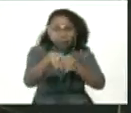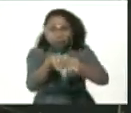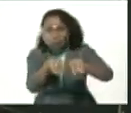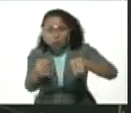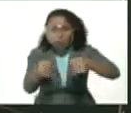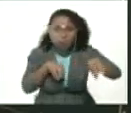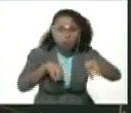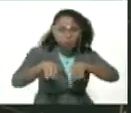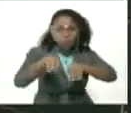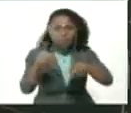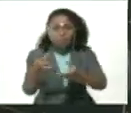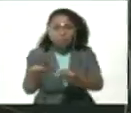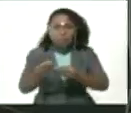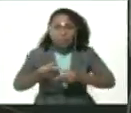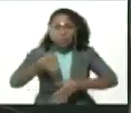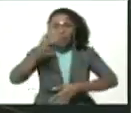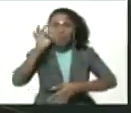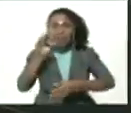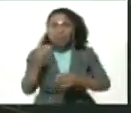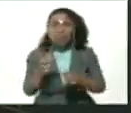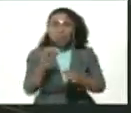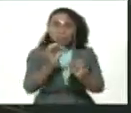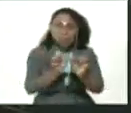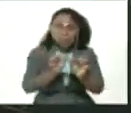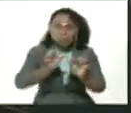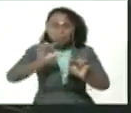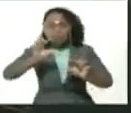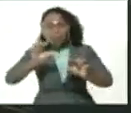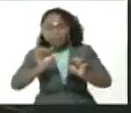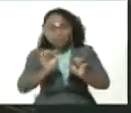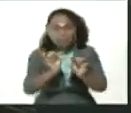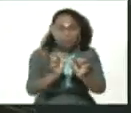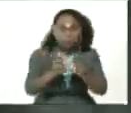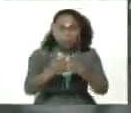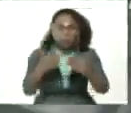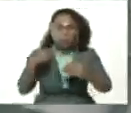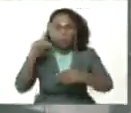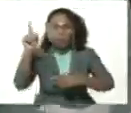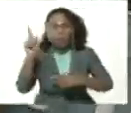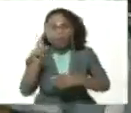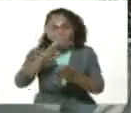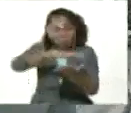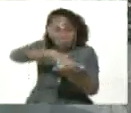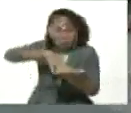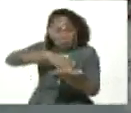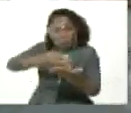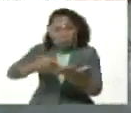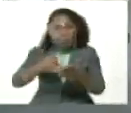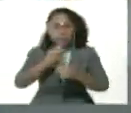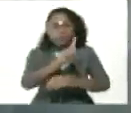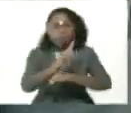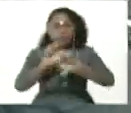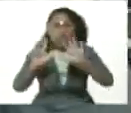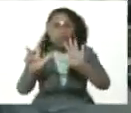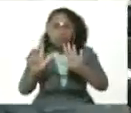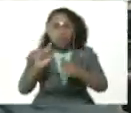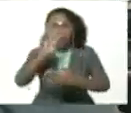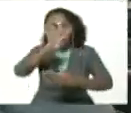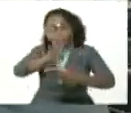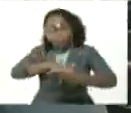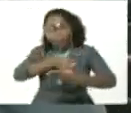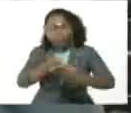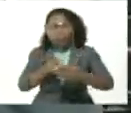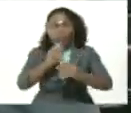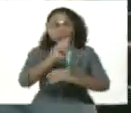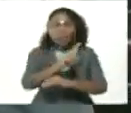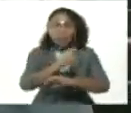da el café por tamaño. Aquí clasificamos el café en malla 18, malla 16. Puede ver